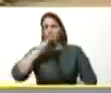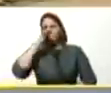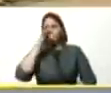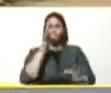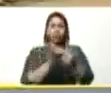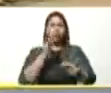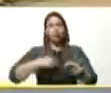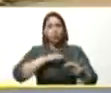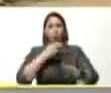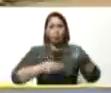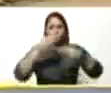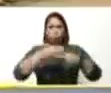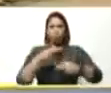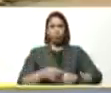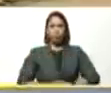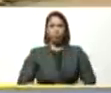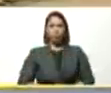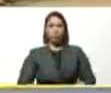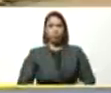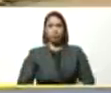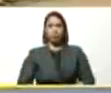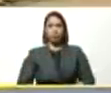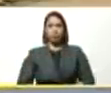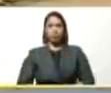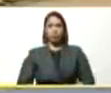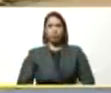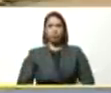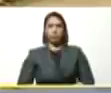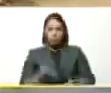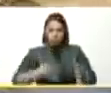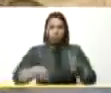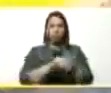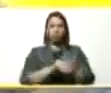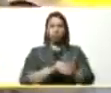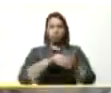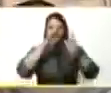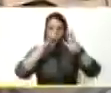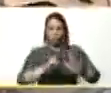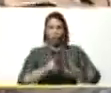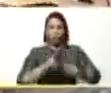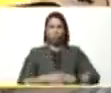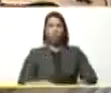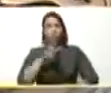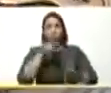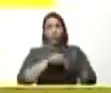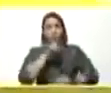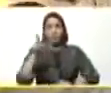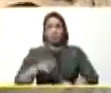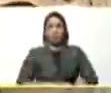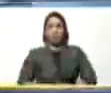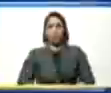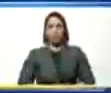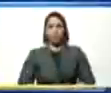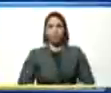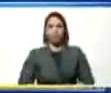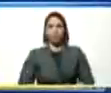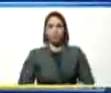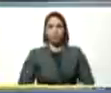las vamos a construir, que les voy a volver a cumplir 2022. Por